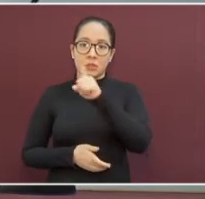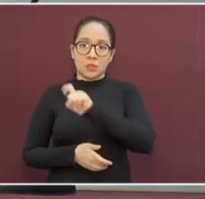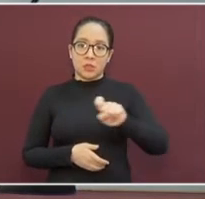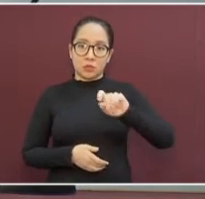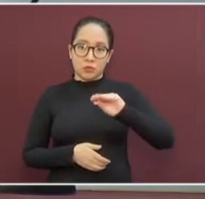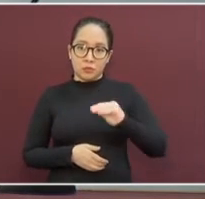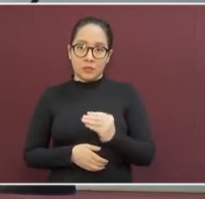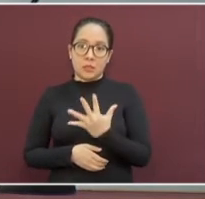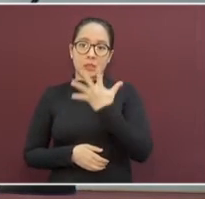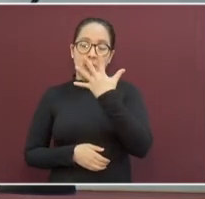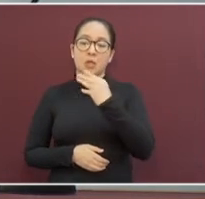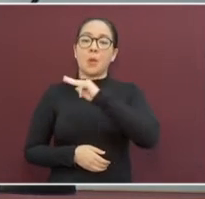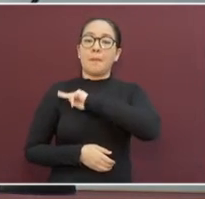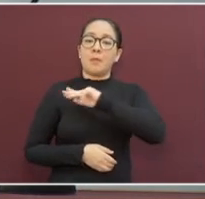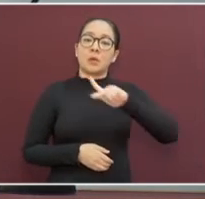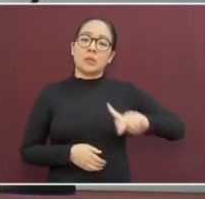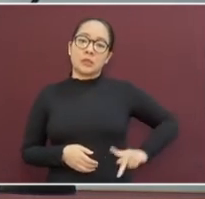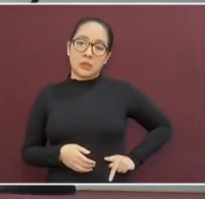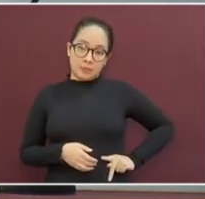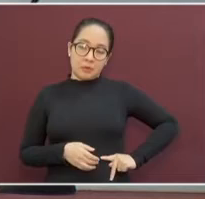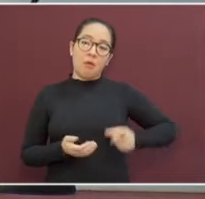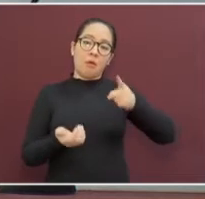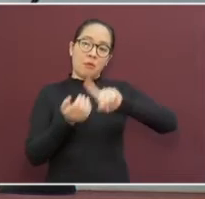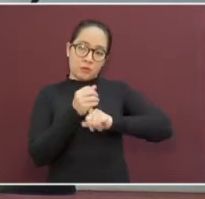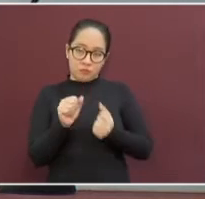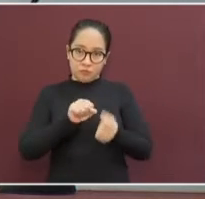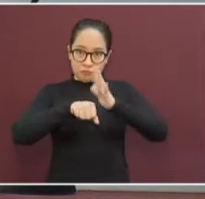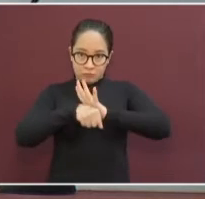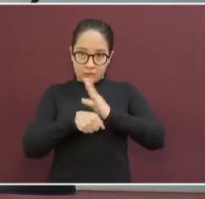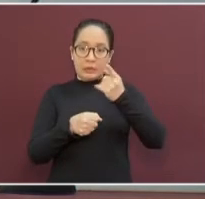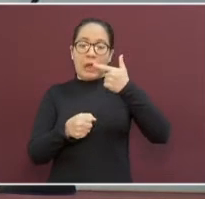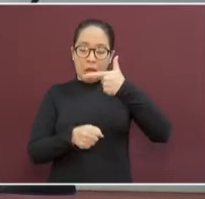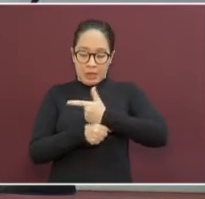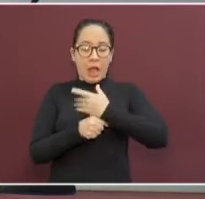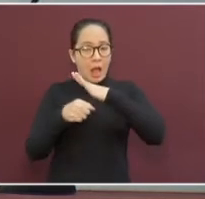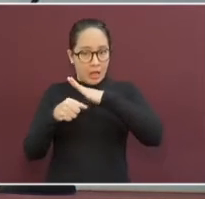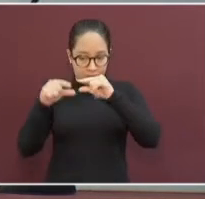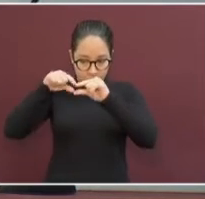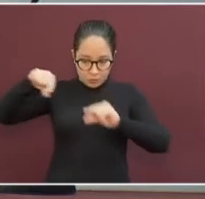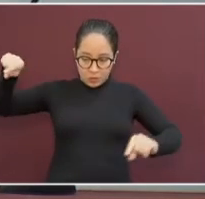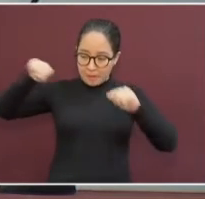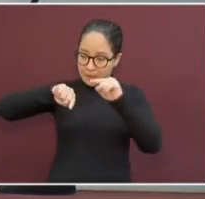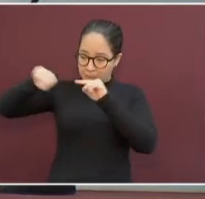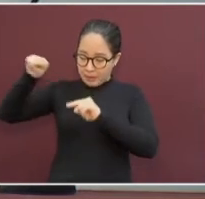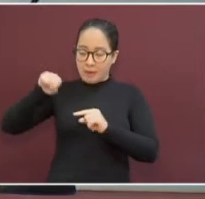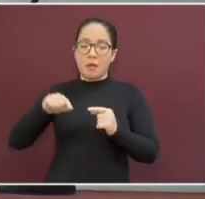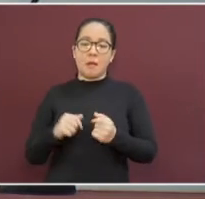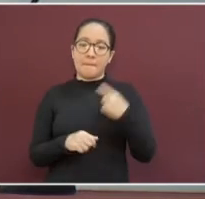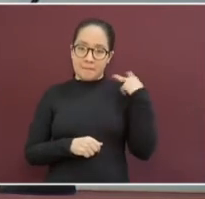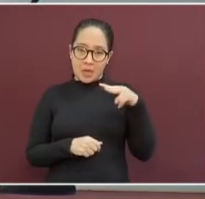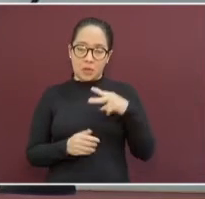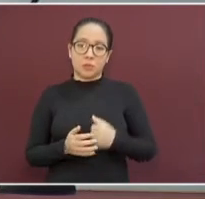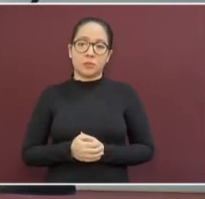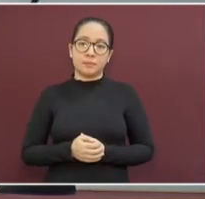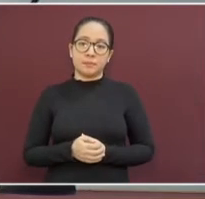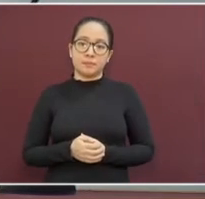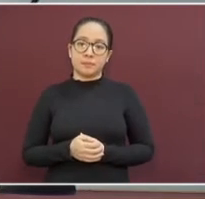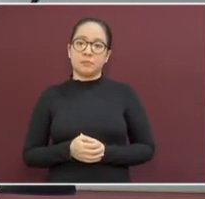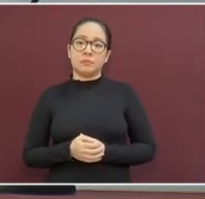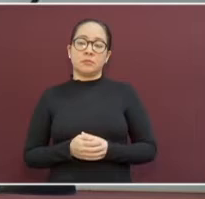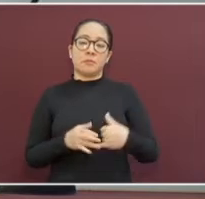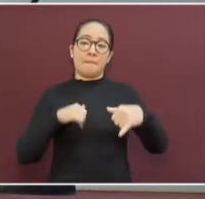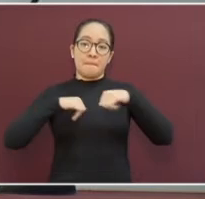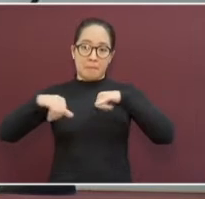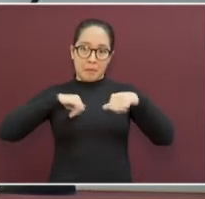195 los municipios en donde se han identificado los casos positivos a kobe 19 y están